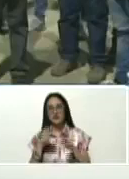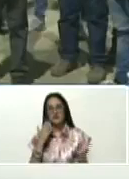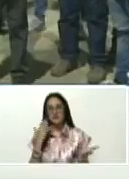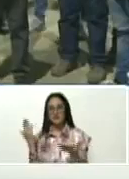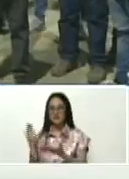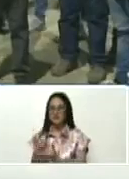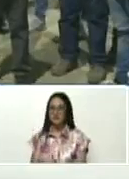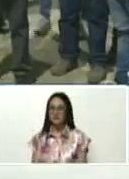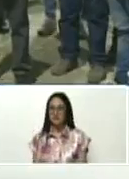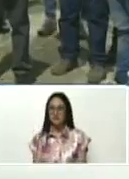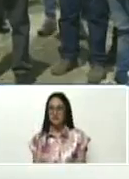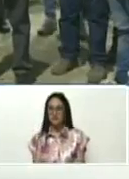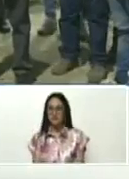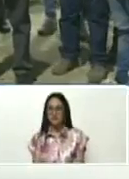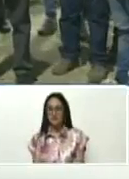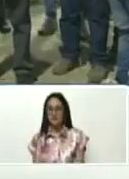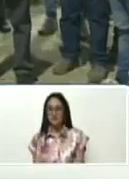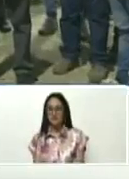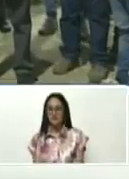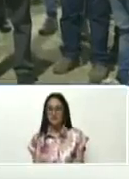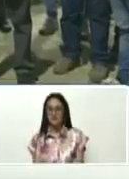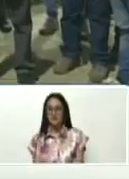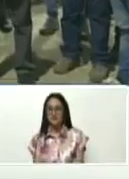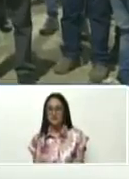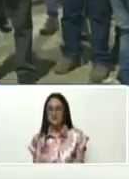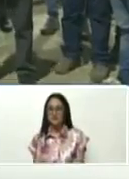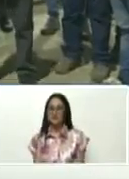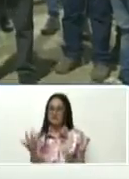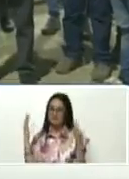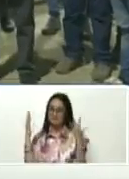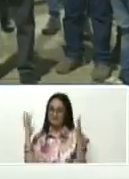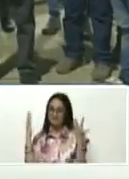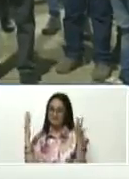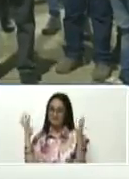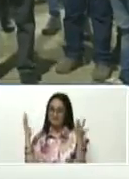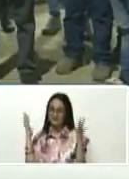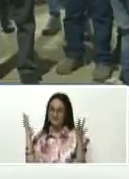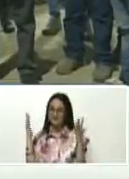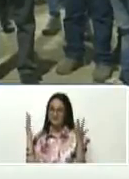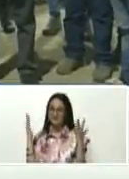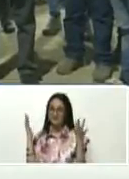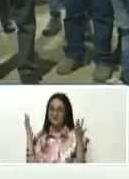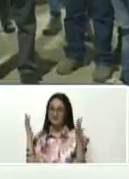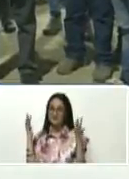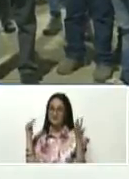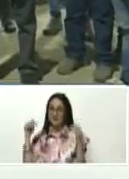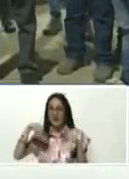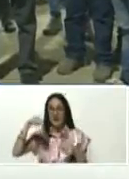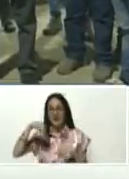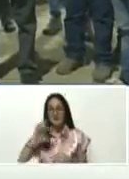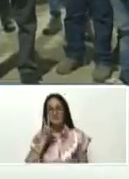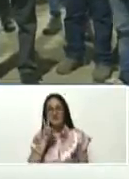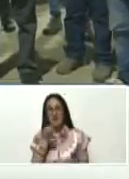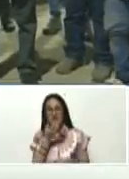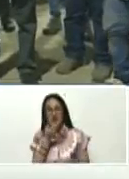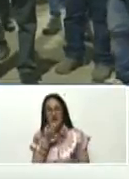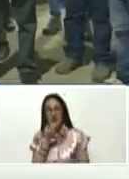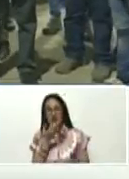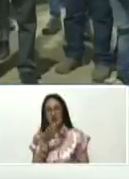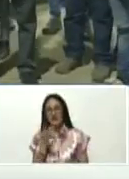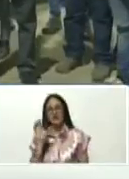presidente. Bueno, lo que podemos es darle un aplauso desde acá, del Palacio Presidencial de Miraflores,